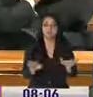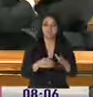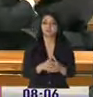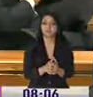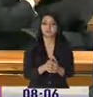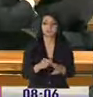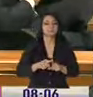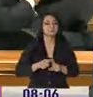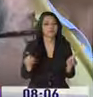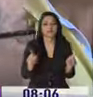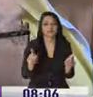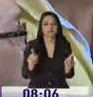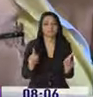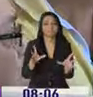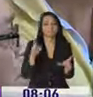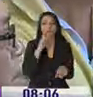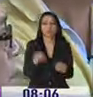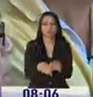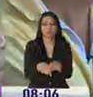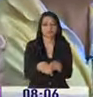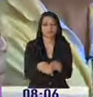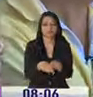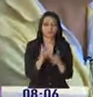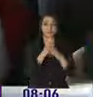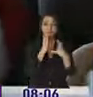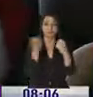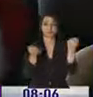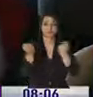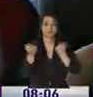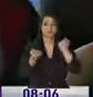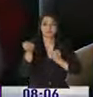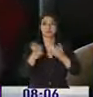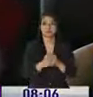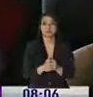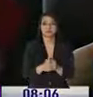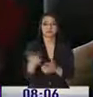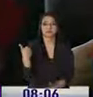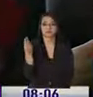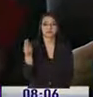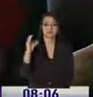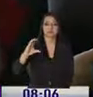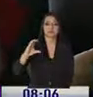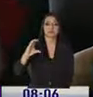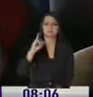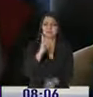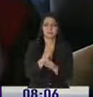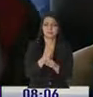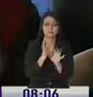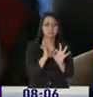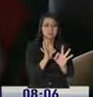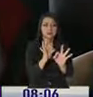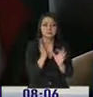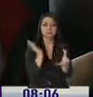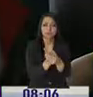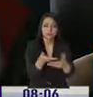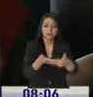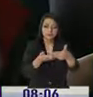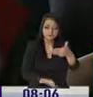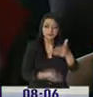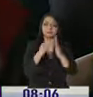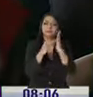este valor no es lo que aspiran los choferes. Si no tengo los recursos, por más que esté en documentos, en ordenanzas,